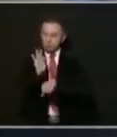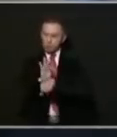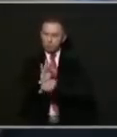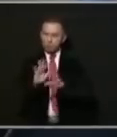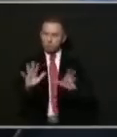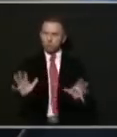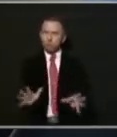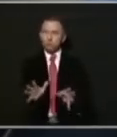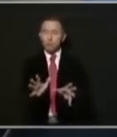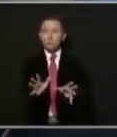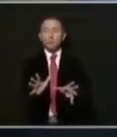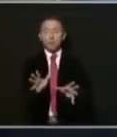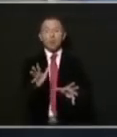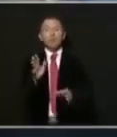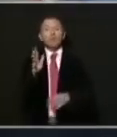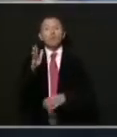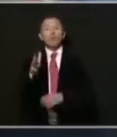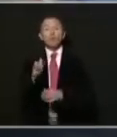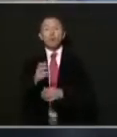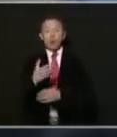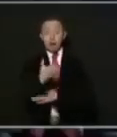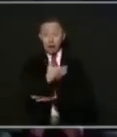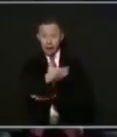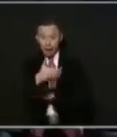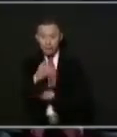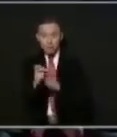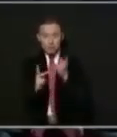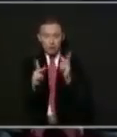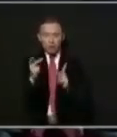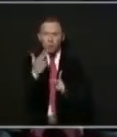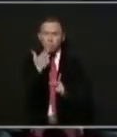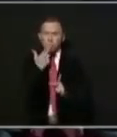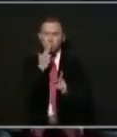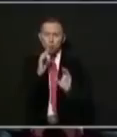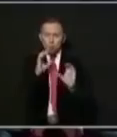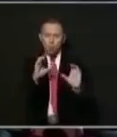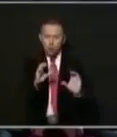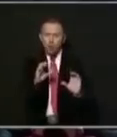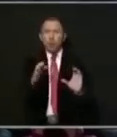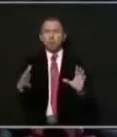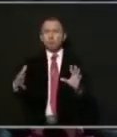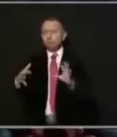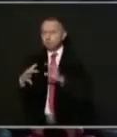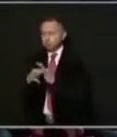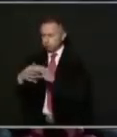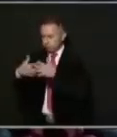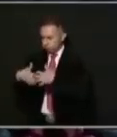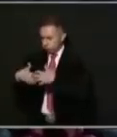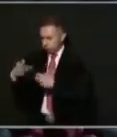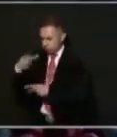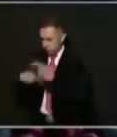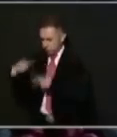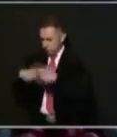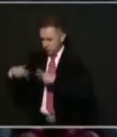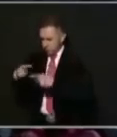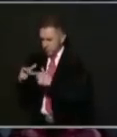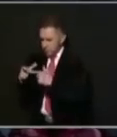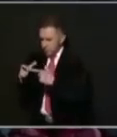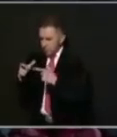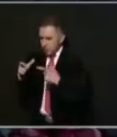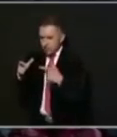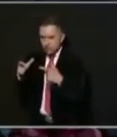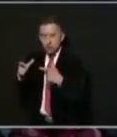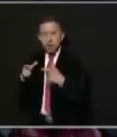agroecológicas que aumenten la productividad sin dañar a la naturaleza. No